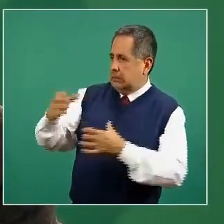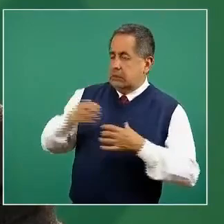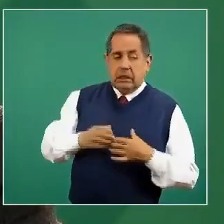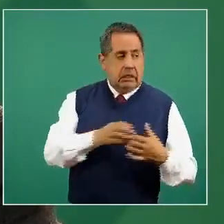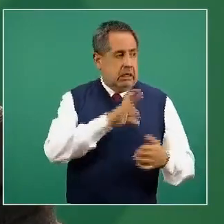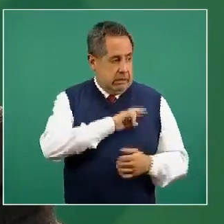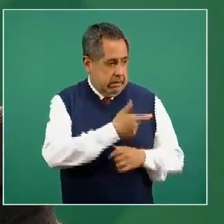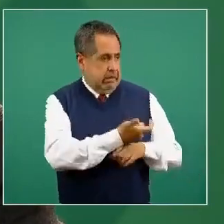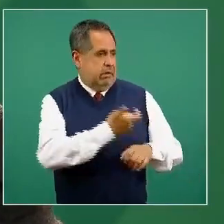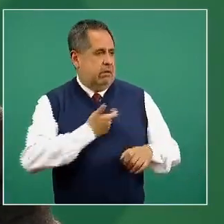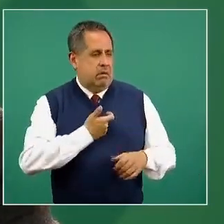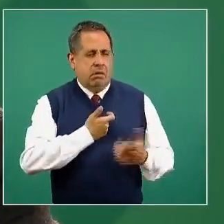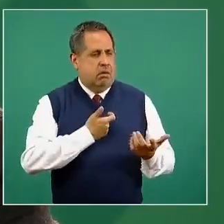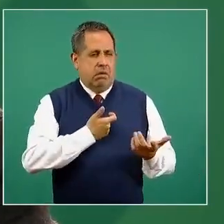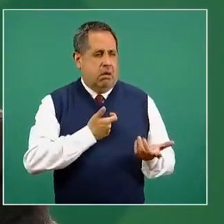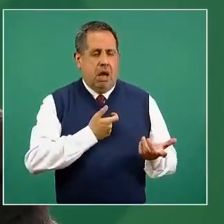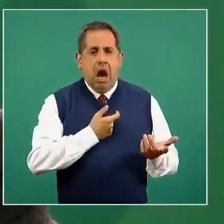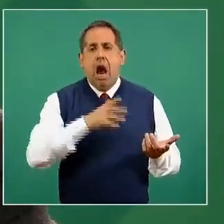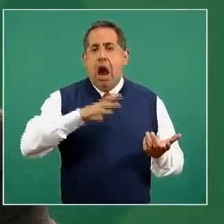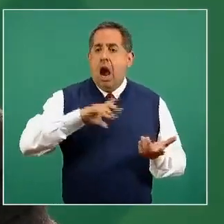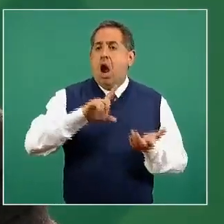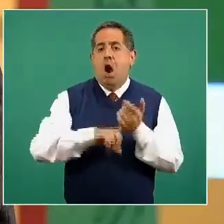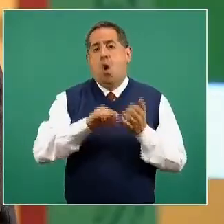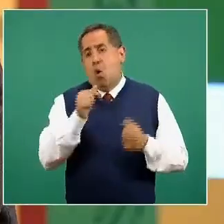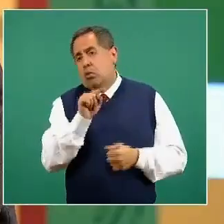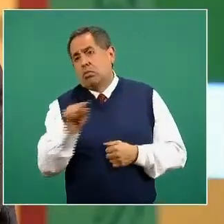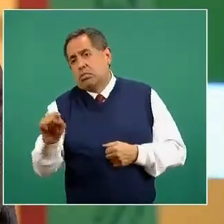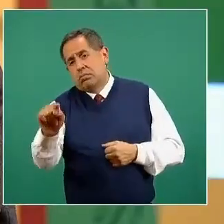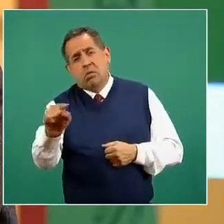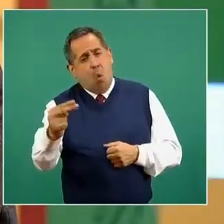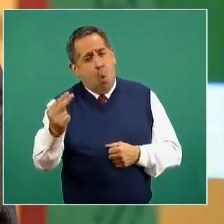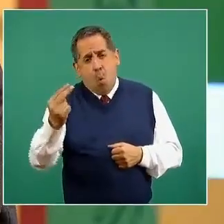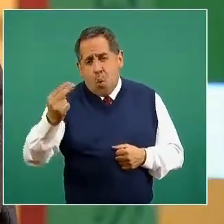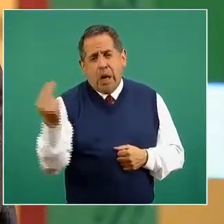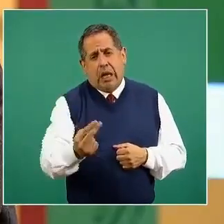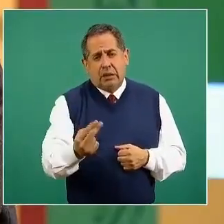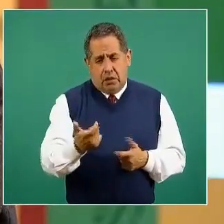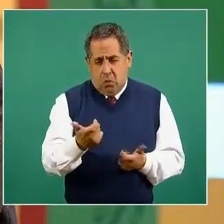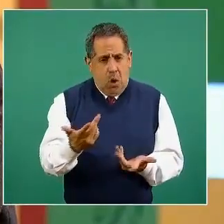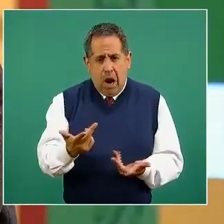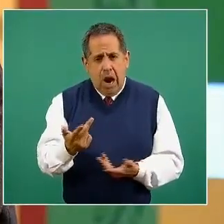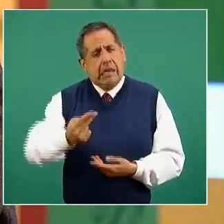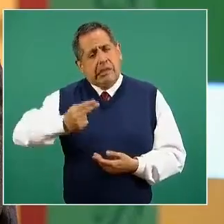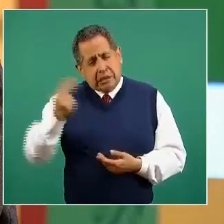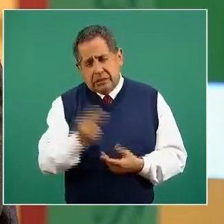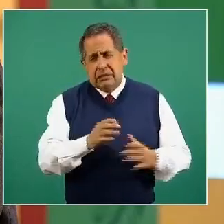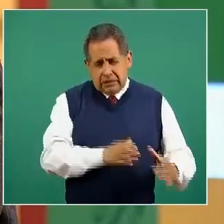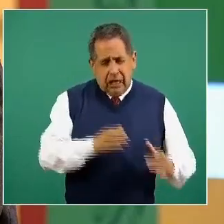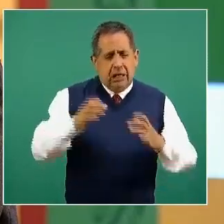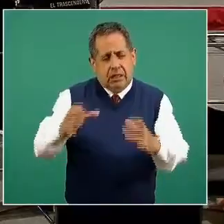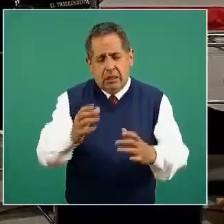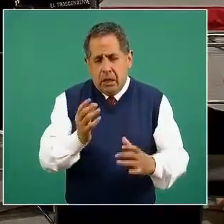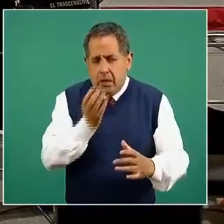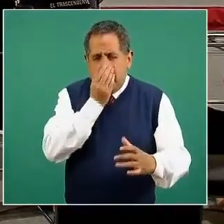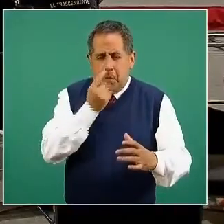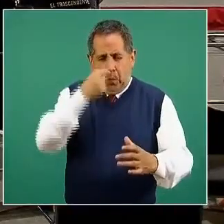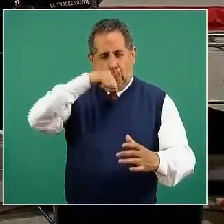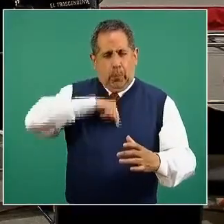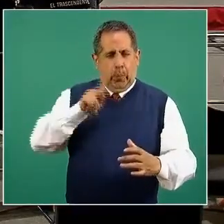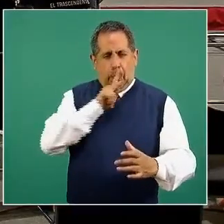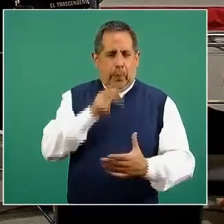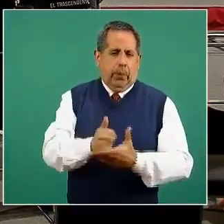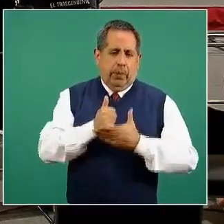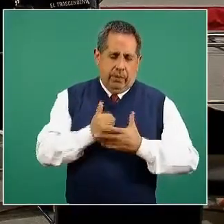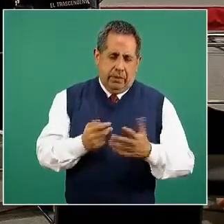porque hay personas en grave necesidad urgente de suplementación de oxígeno. Entonces, tenerlos